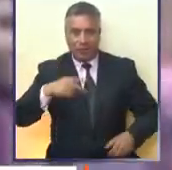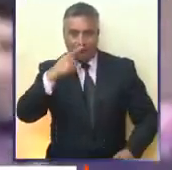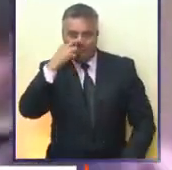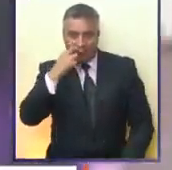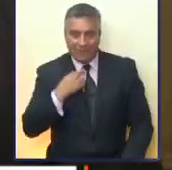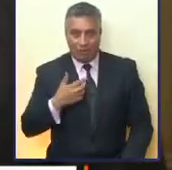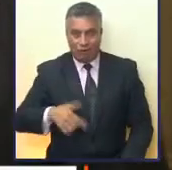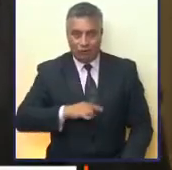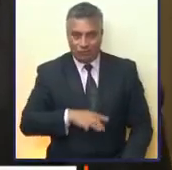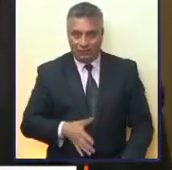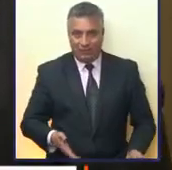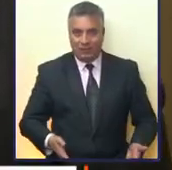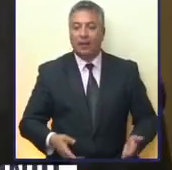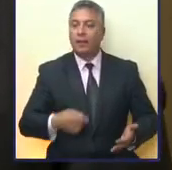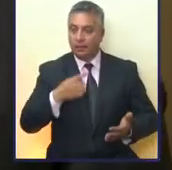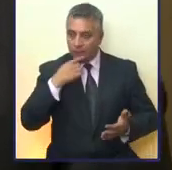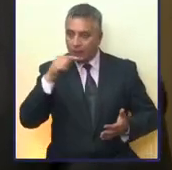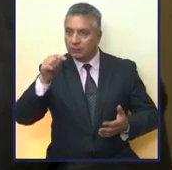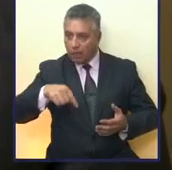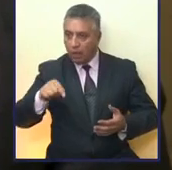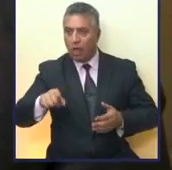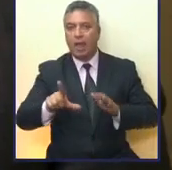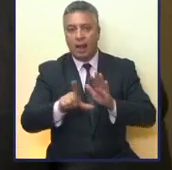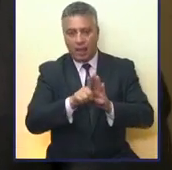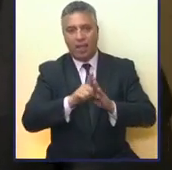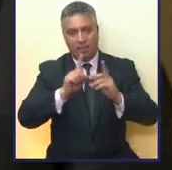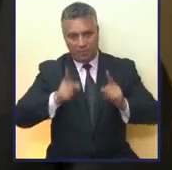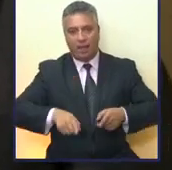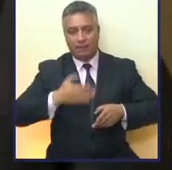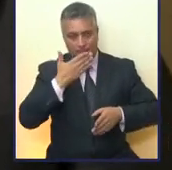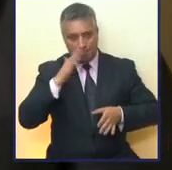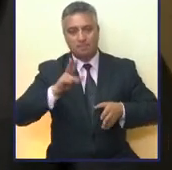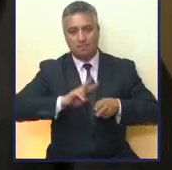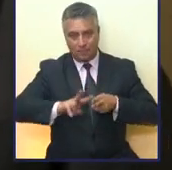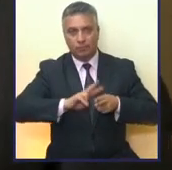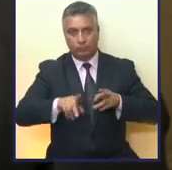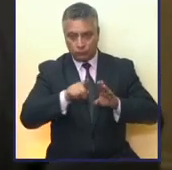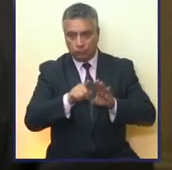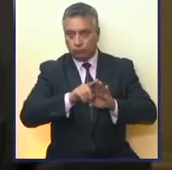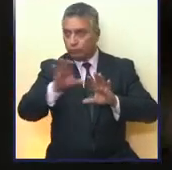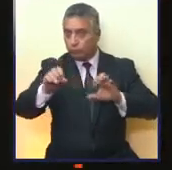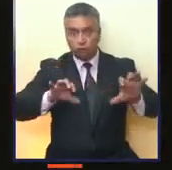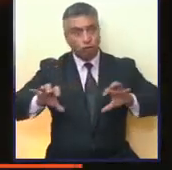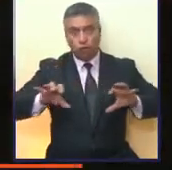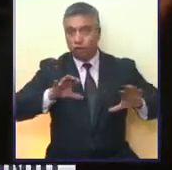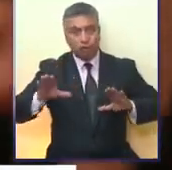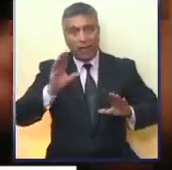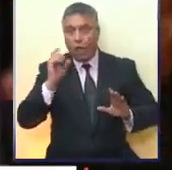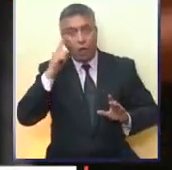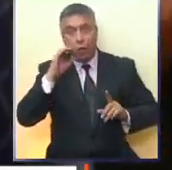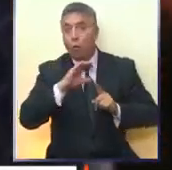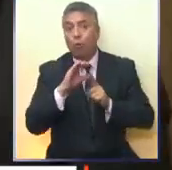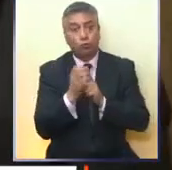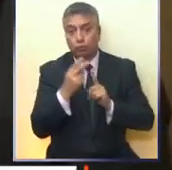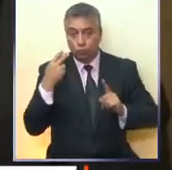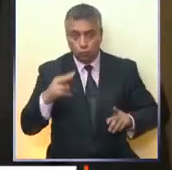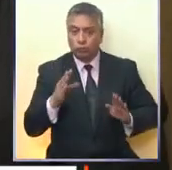podría mejorarse en aspectos, por ejemplo, los que dicen relación con el tráfico ilícito de bienes culturales. Sí, que se tipifique como